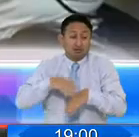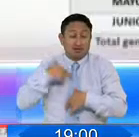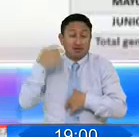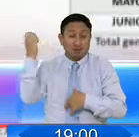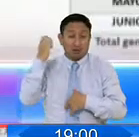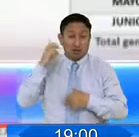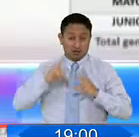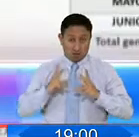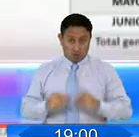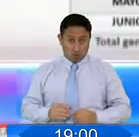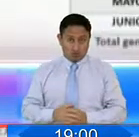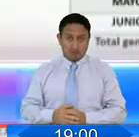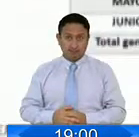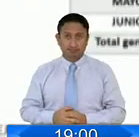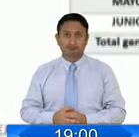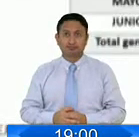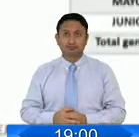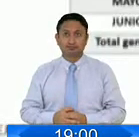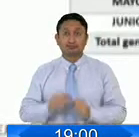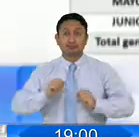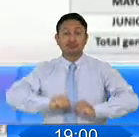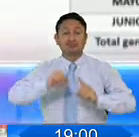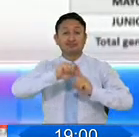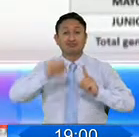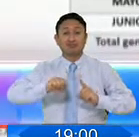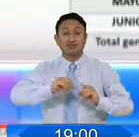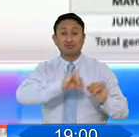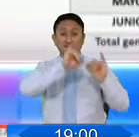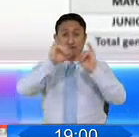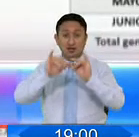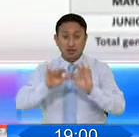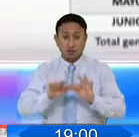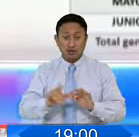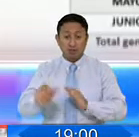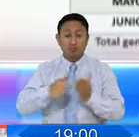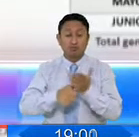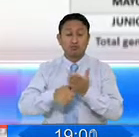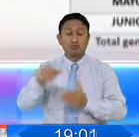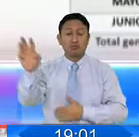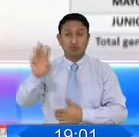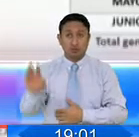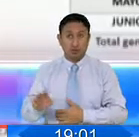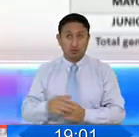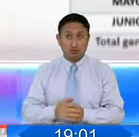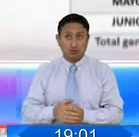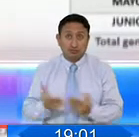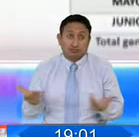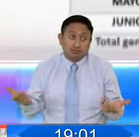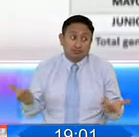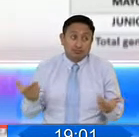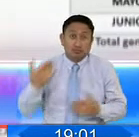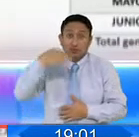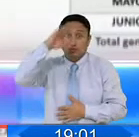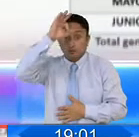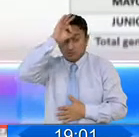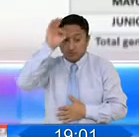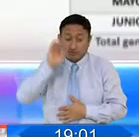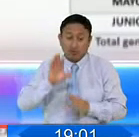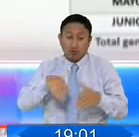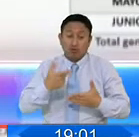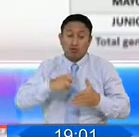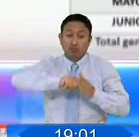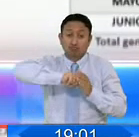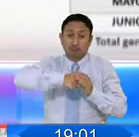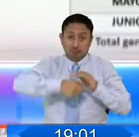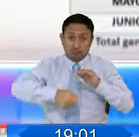sanitaria. Lógicamente, los sistemas informáticos del Ministerio de Salud, no sé si se los bloquearon, que eso es lo que nos